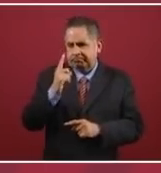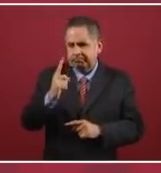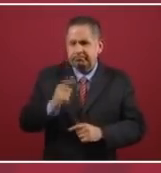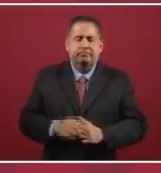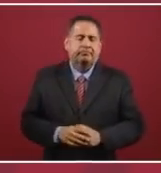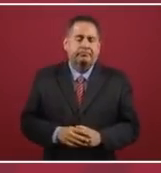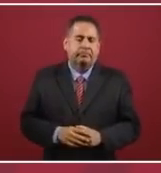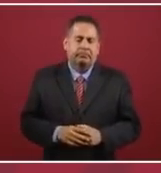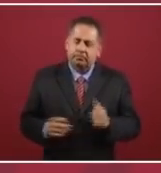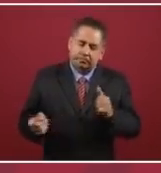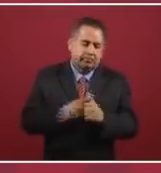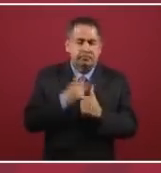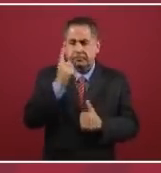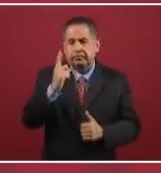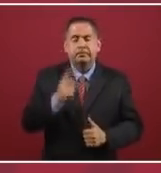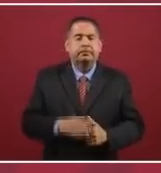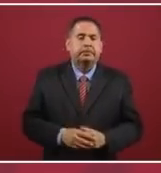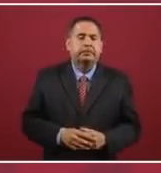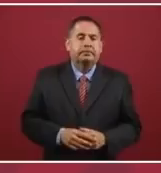una prioridad.